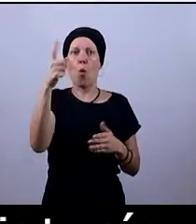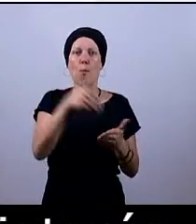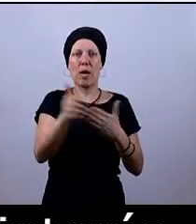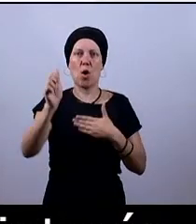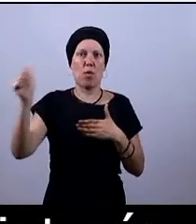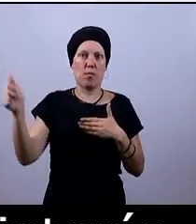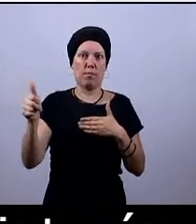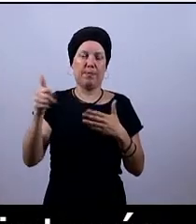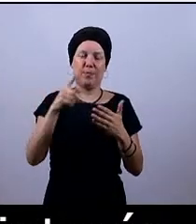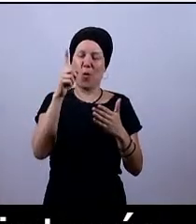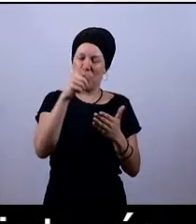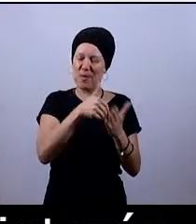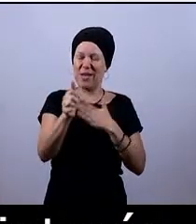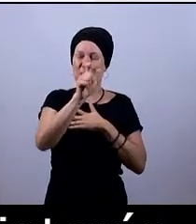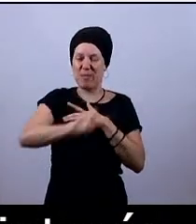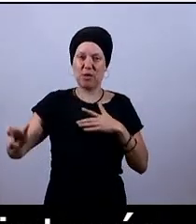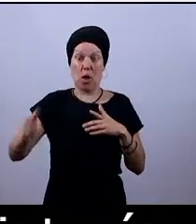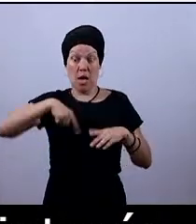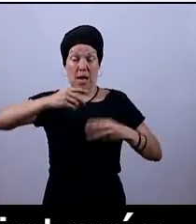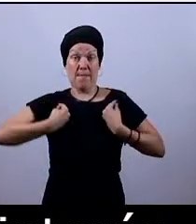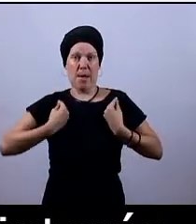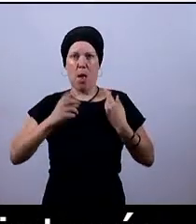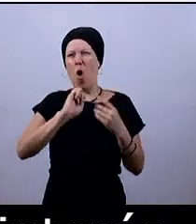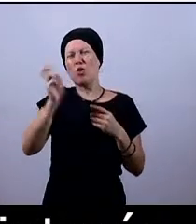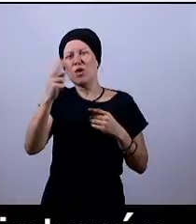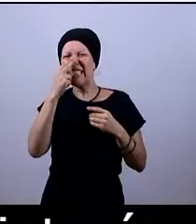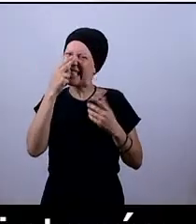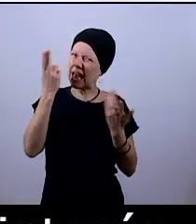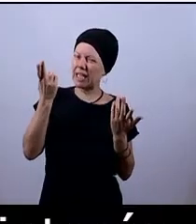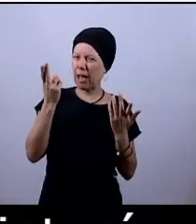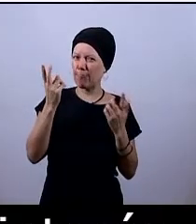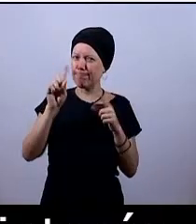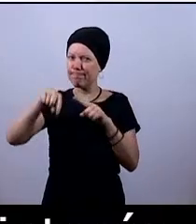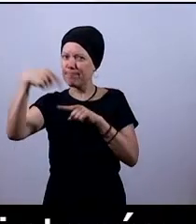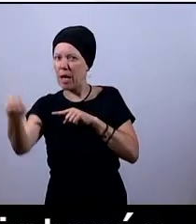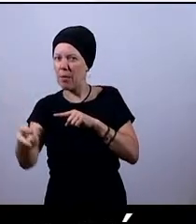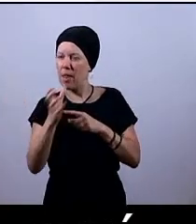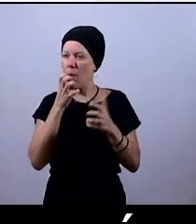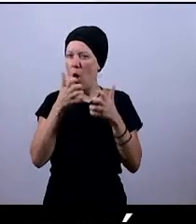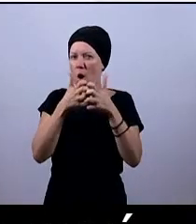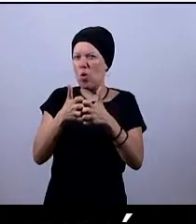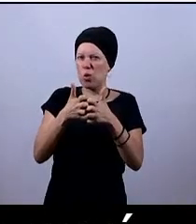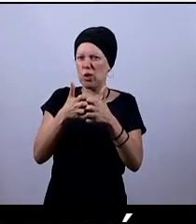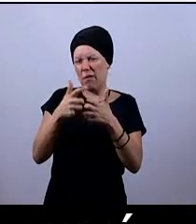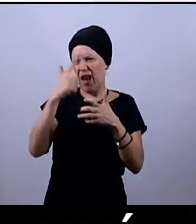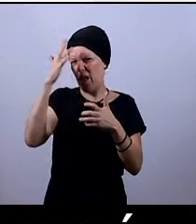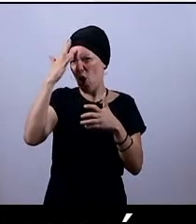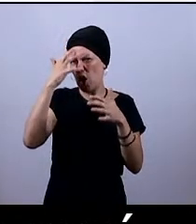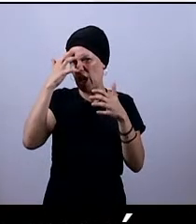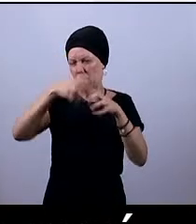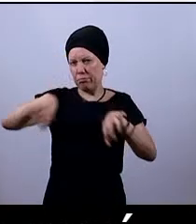habitantes que residen aquí, sino otros intereses derivados de la lucha partidista.